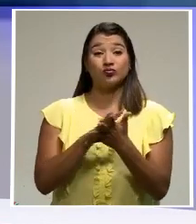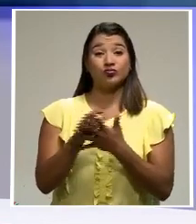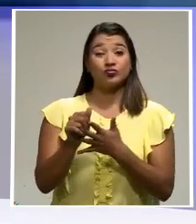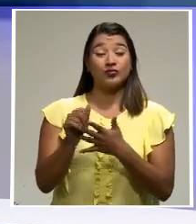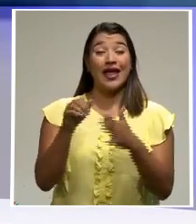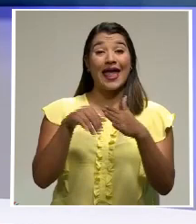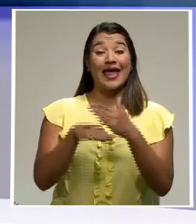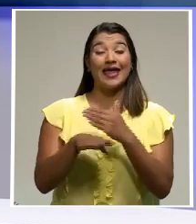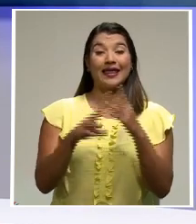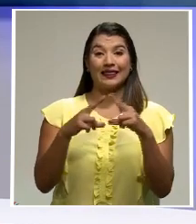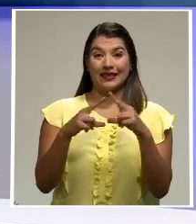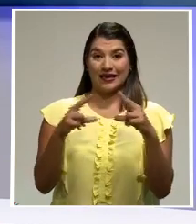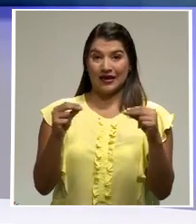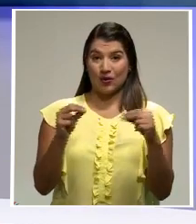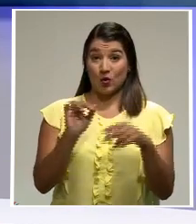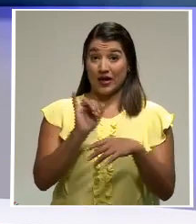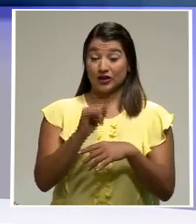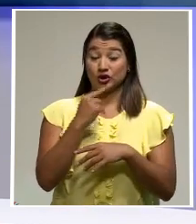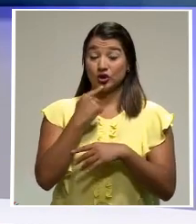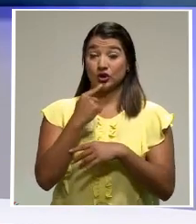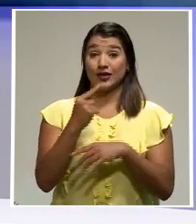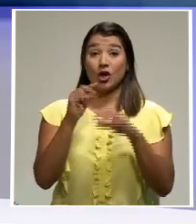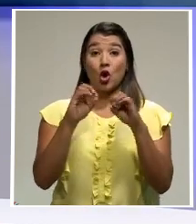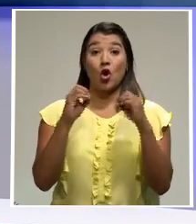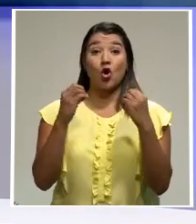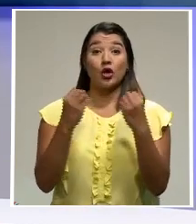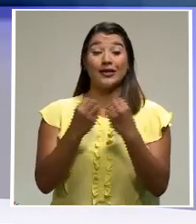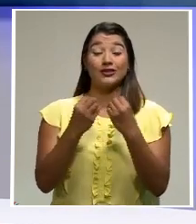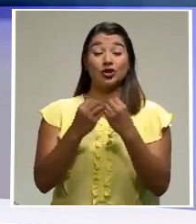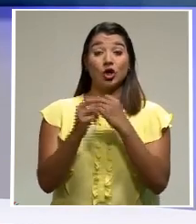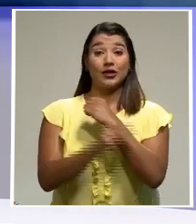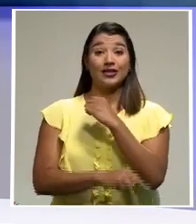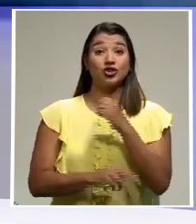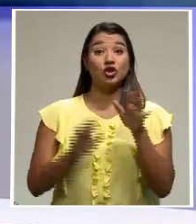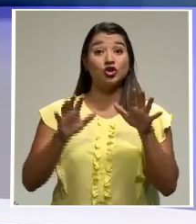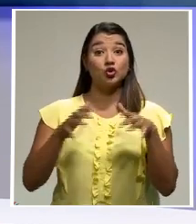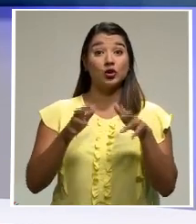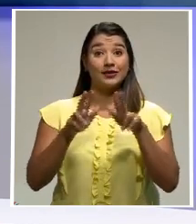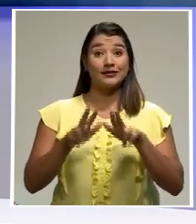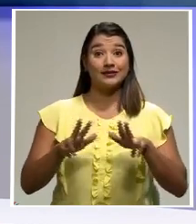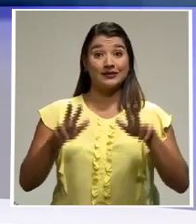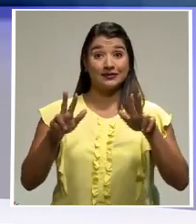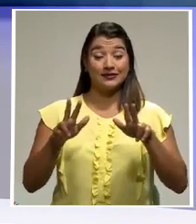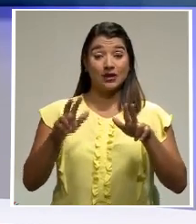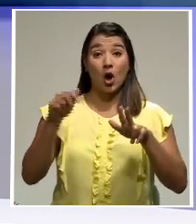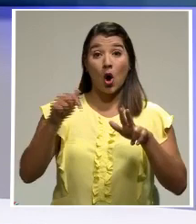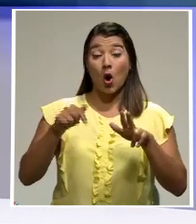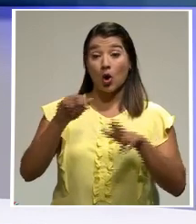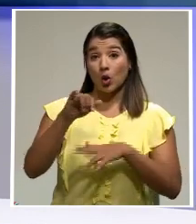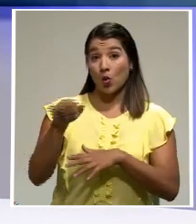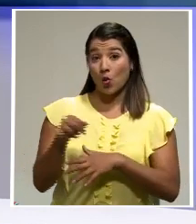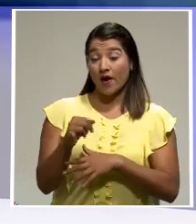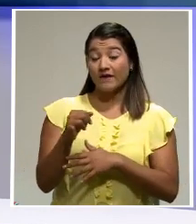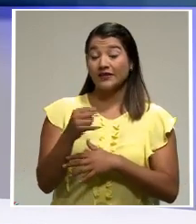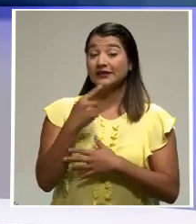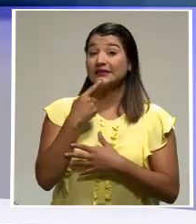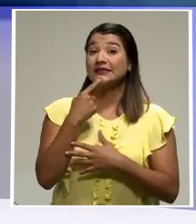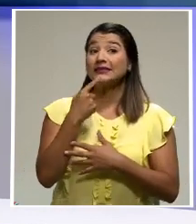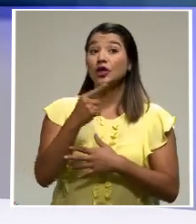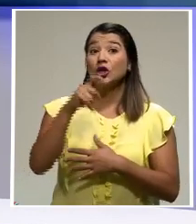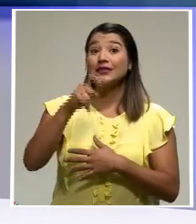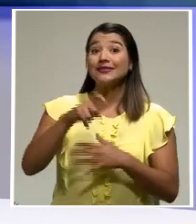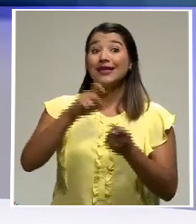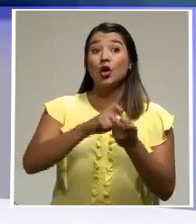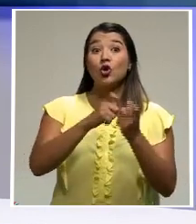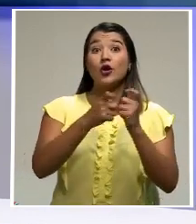Nicaragua, así lo advirtió la Organización de Naciones Unidas este jueves, reclamando una reforma